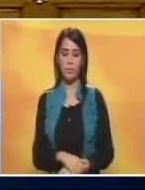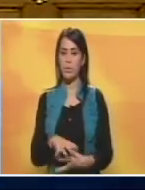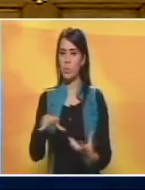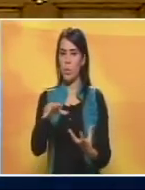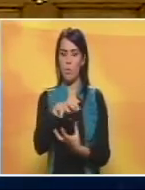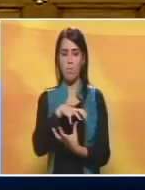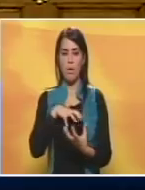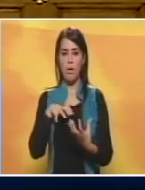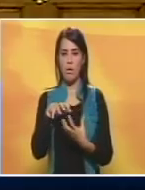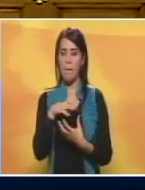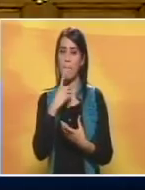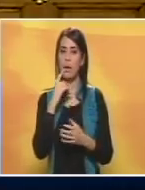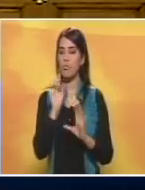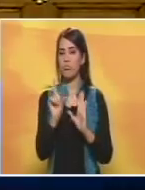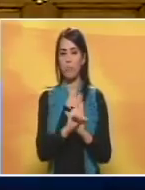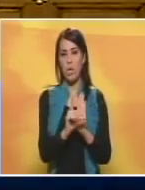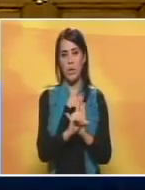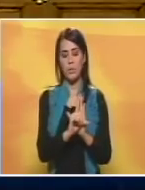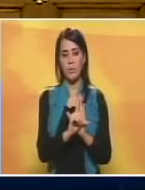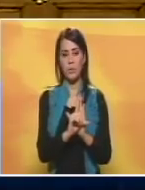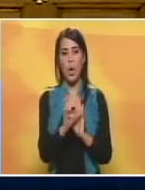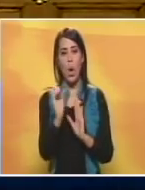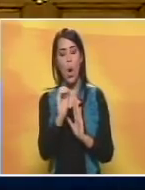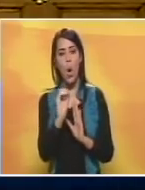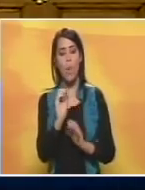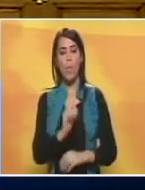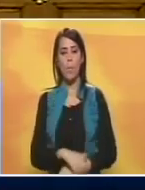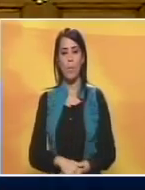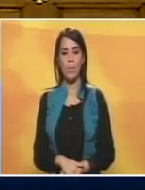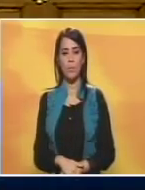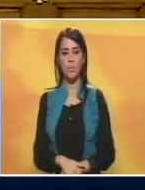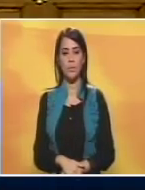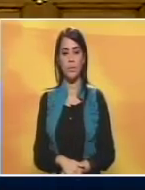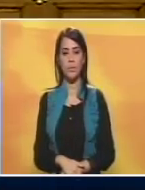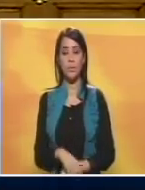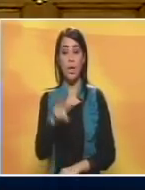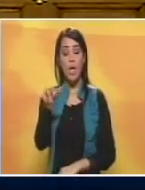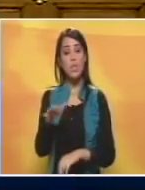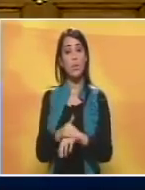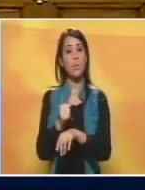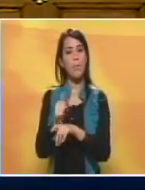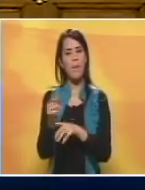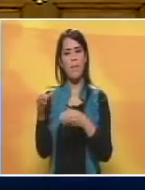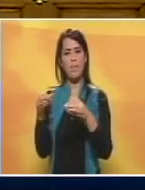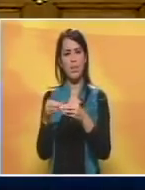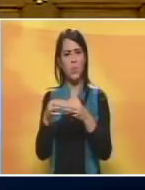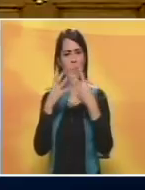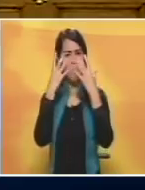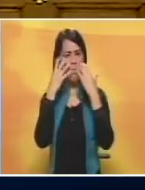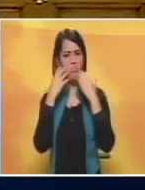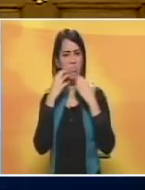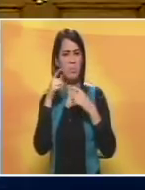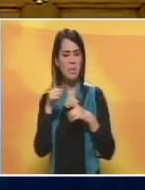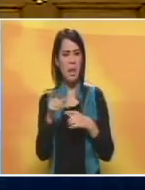ningún tipo de ilícito o sean finalmente víctimas de esas mafias de extorsión,